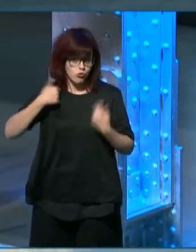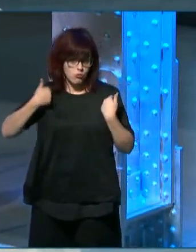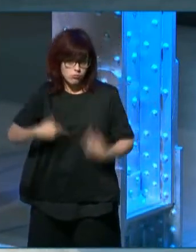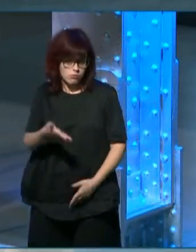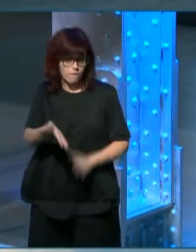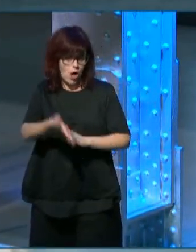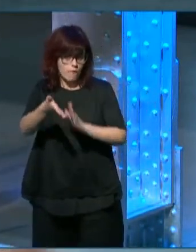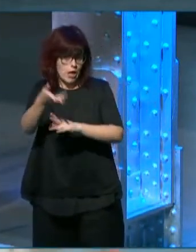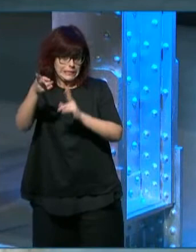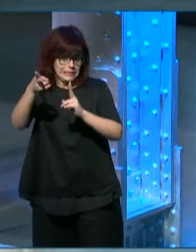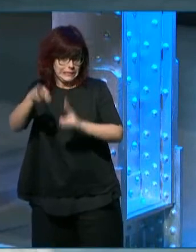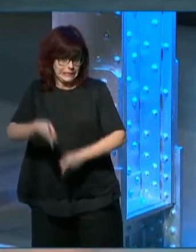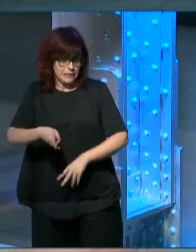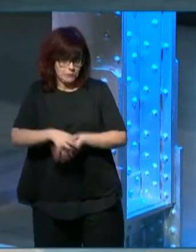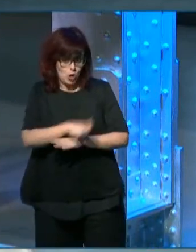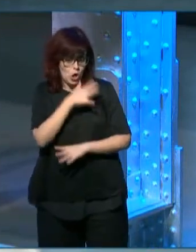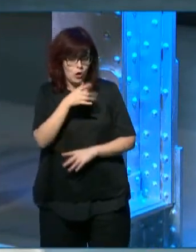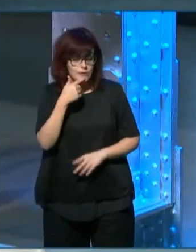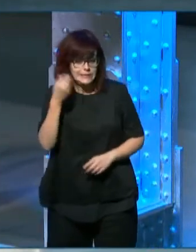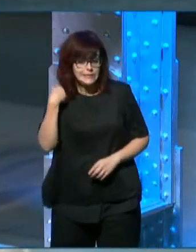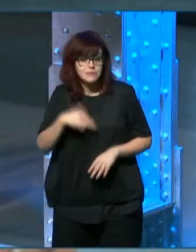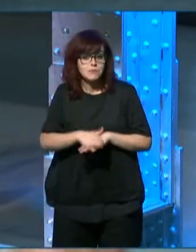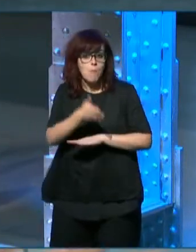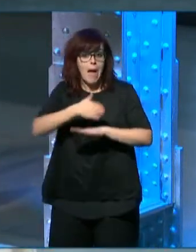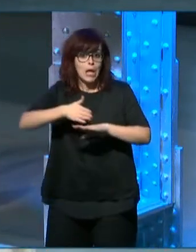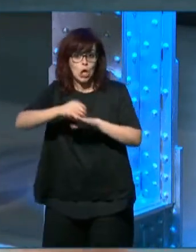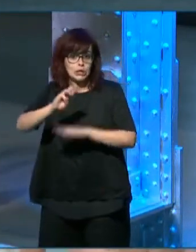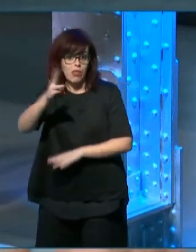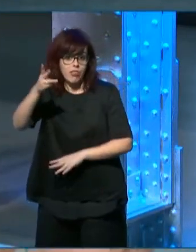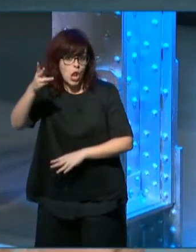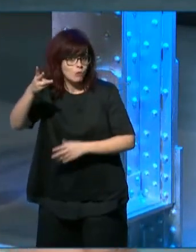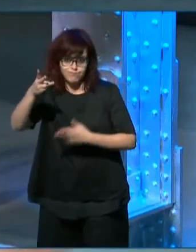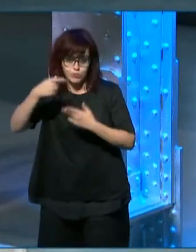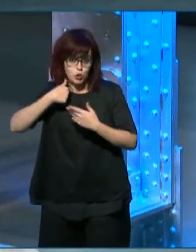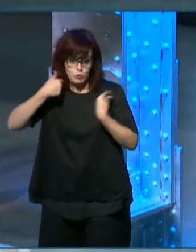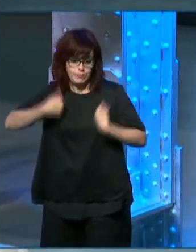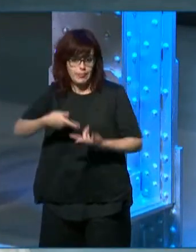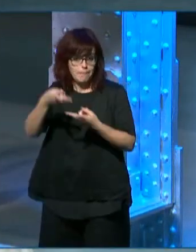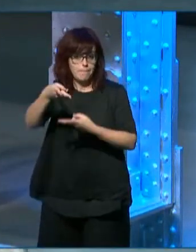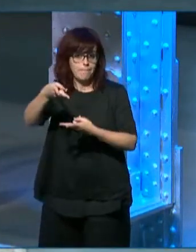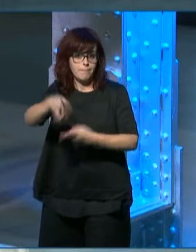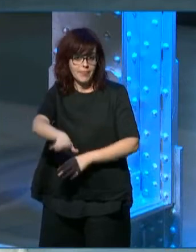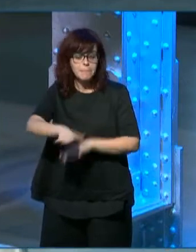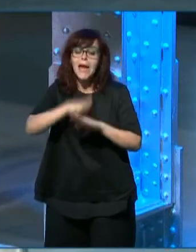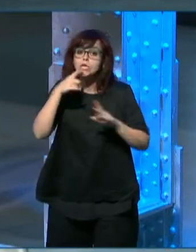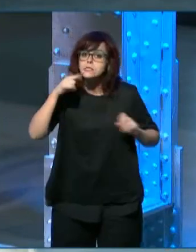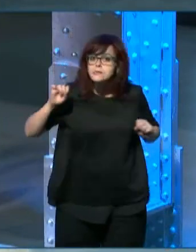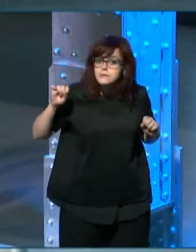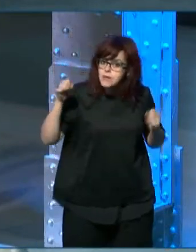alcanzaba el tercer manco la narrativa, pero me salvaron. Pero ¿cómo me había quedado